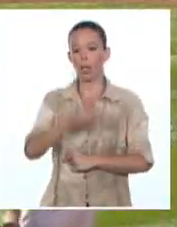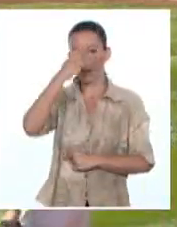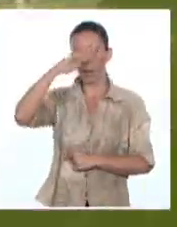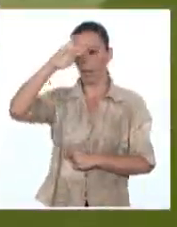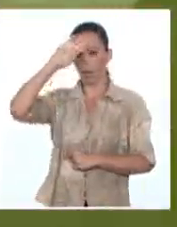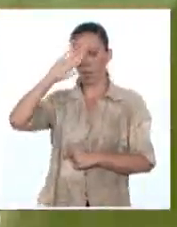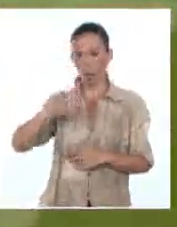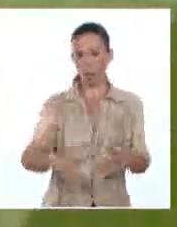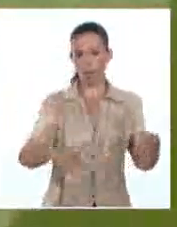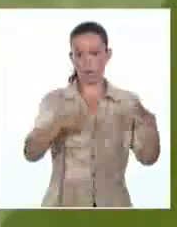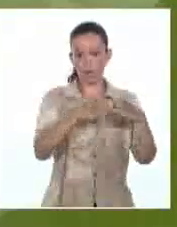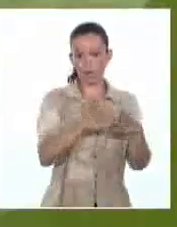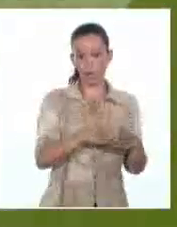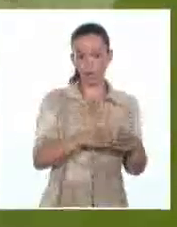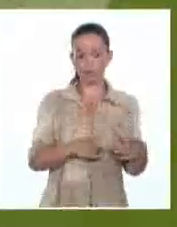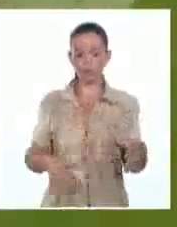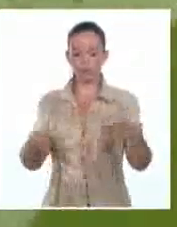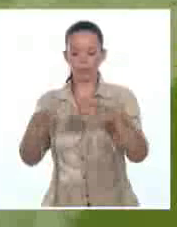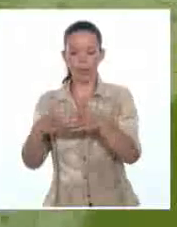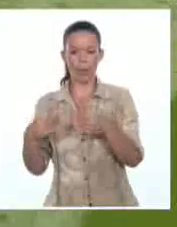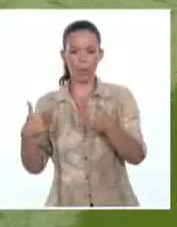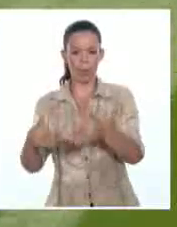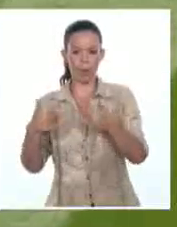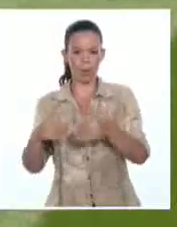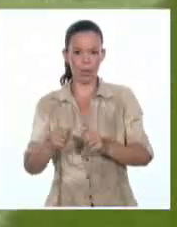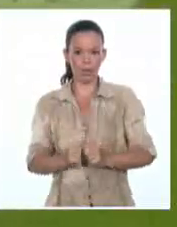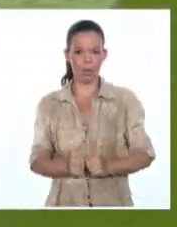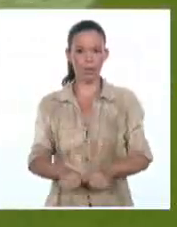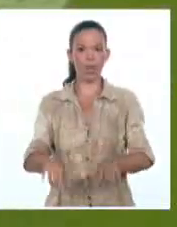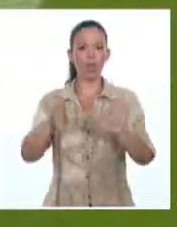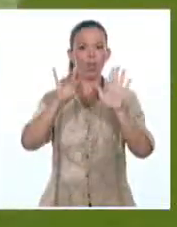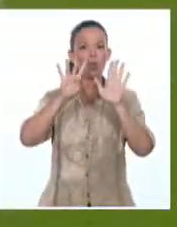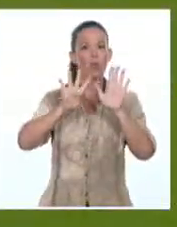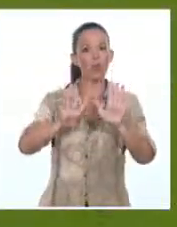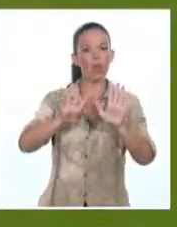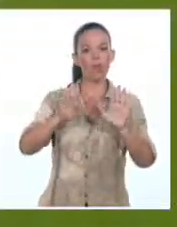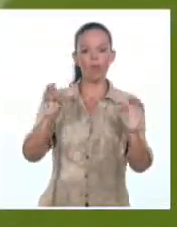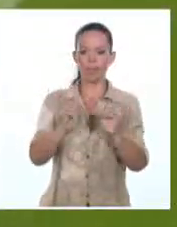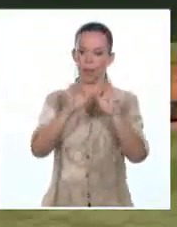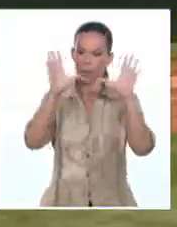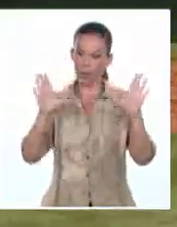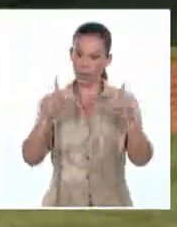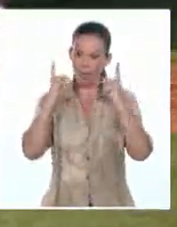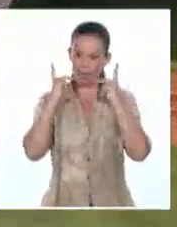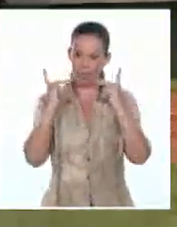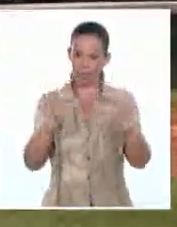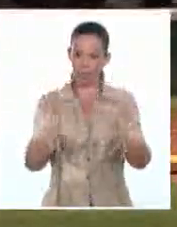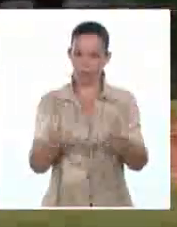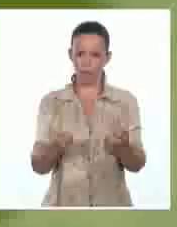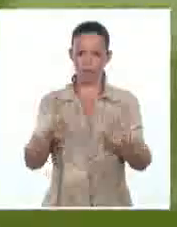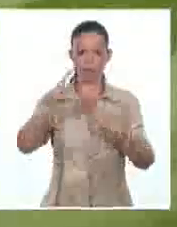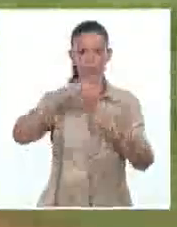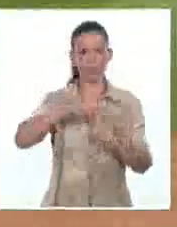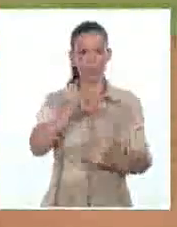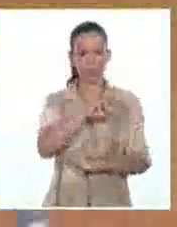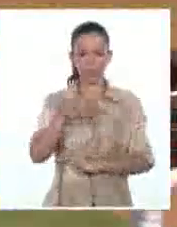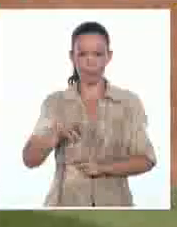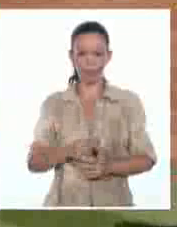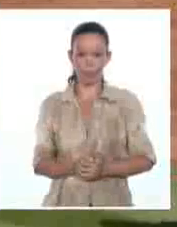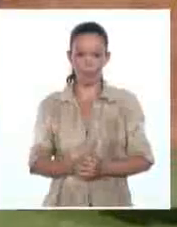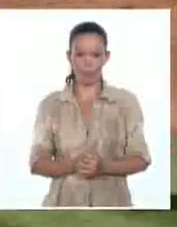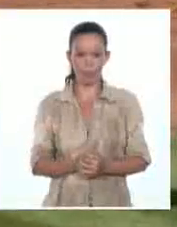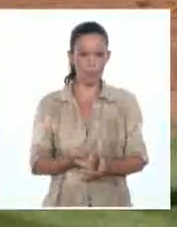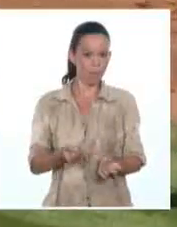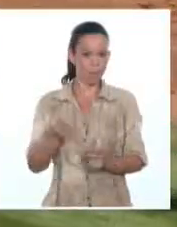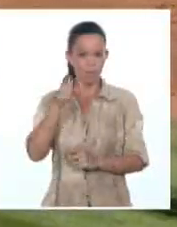a las nueve ante meridianos hora de nuestro país con transmisión en vivo del Canal tele Rebelde al finalizar el choque